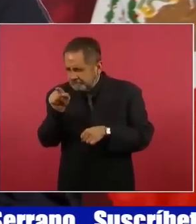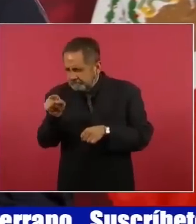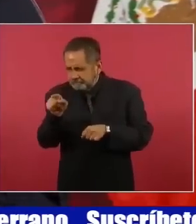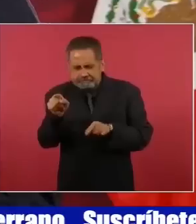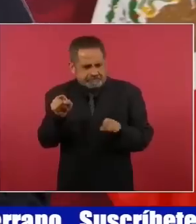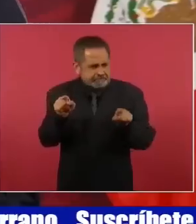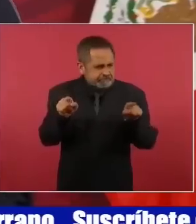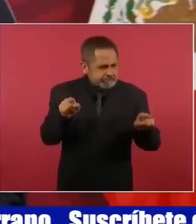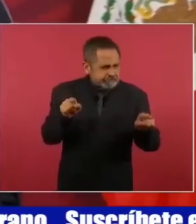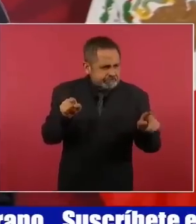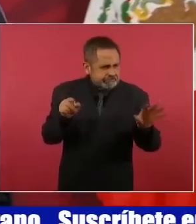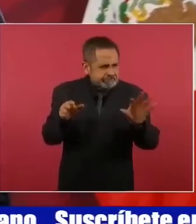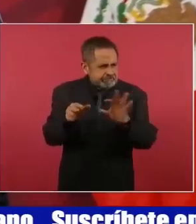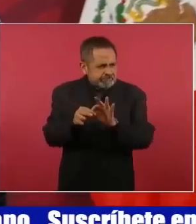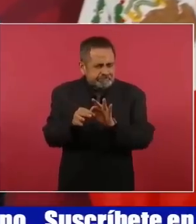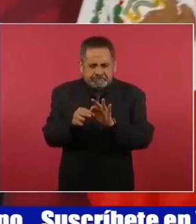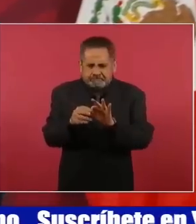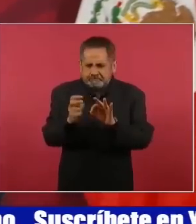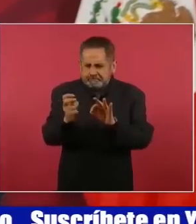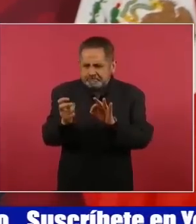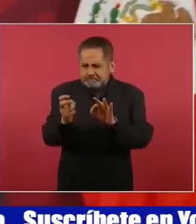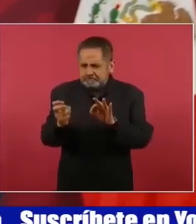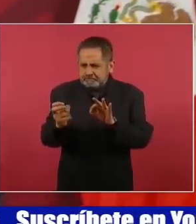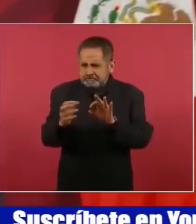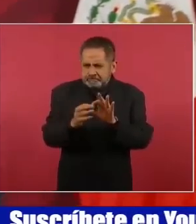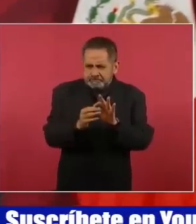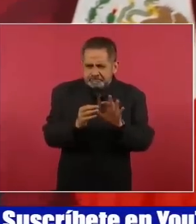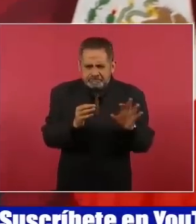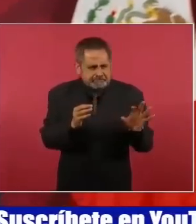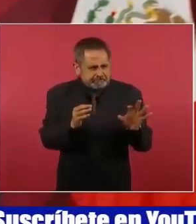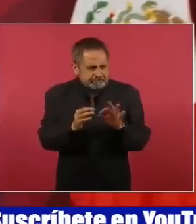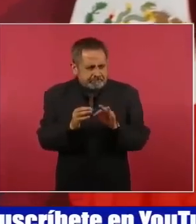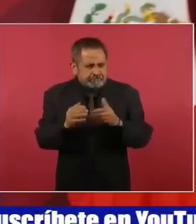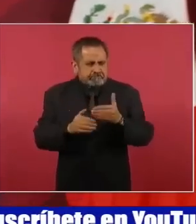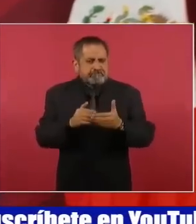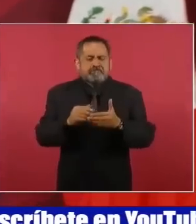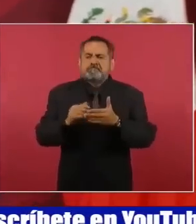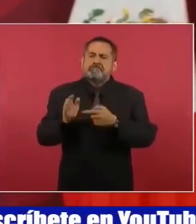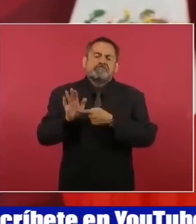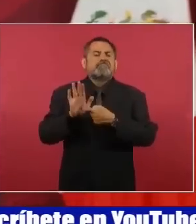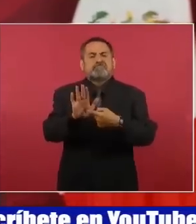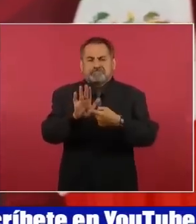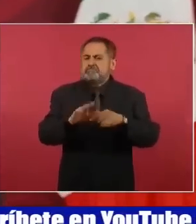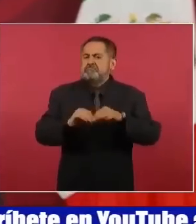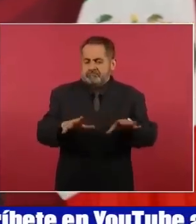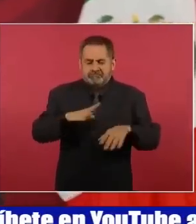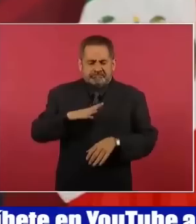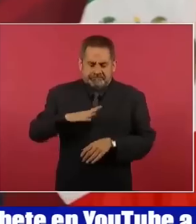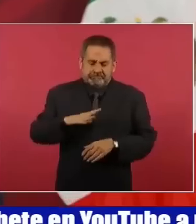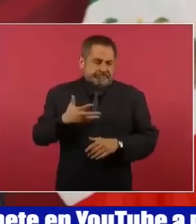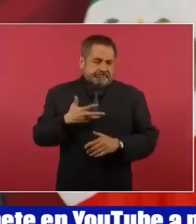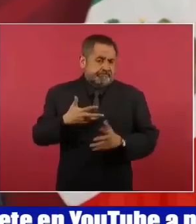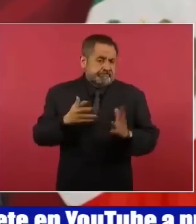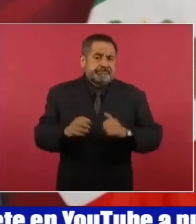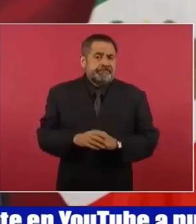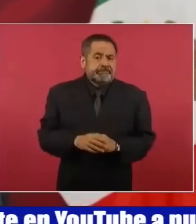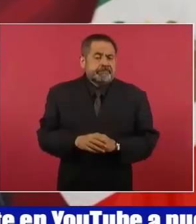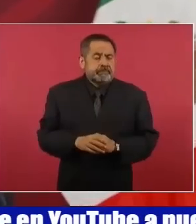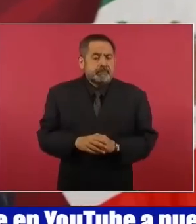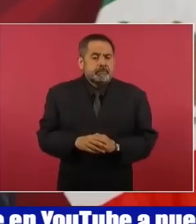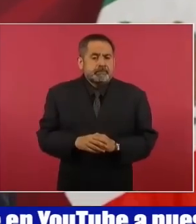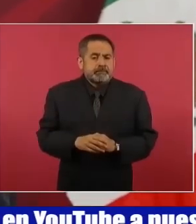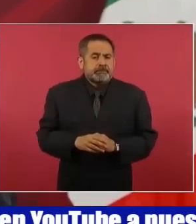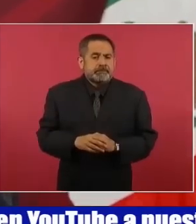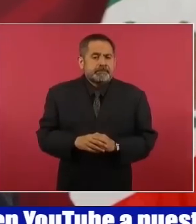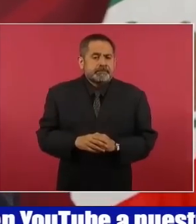sí, Carlos Joaquín se va a incorporar con nosotros, todavía no sabemos dónde, pero es un hecho, ya lo estamos viendo. Y no, pues andan